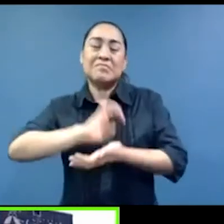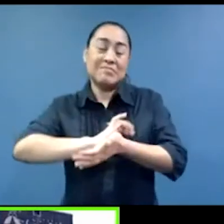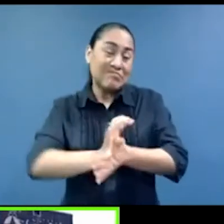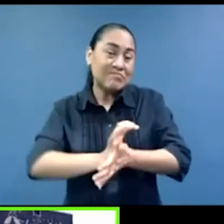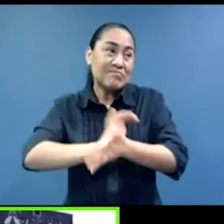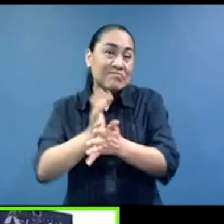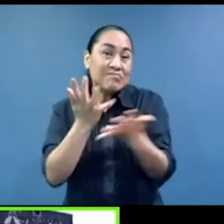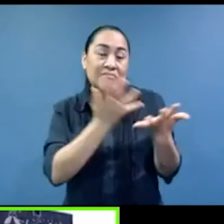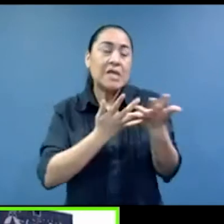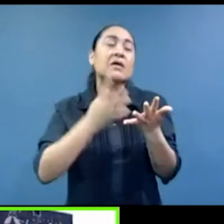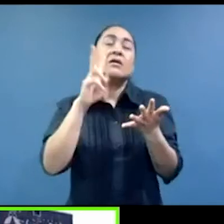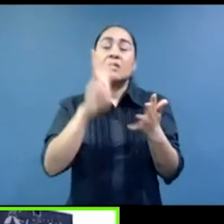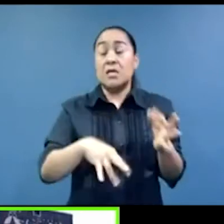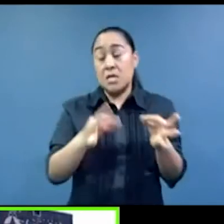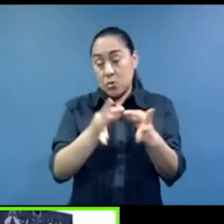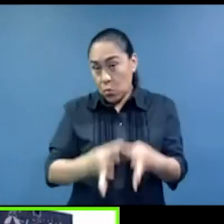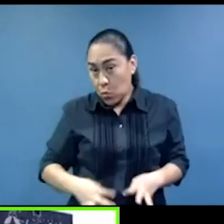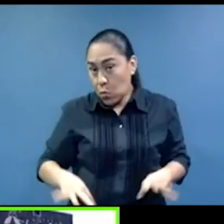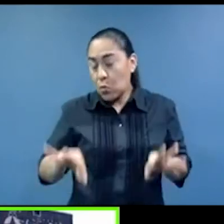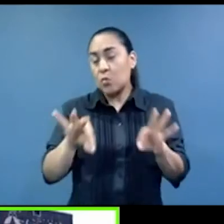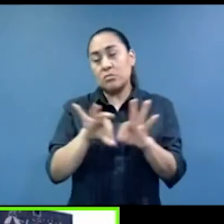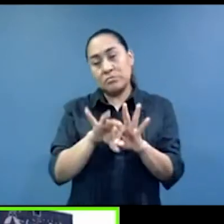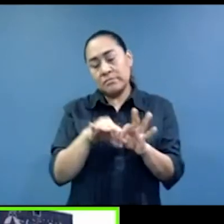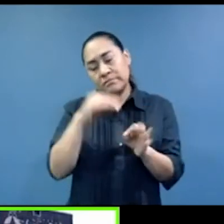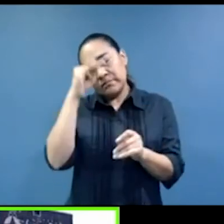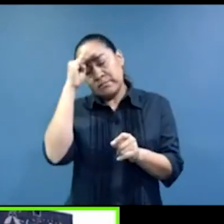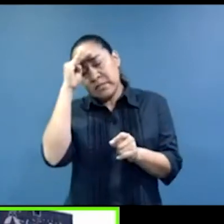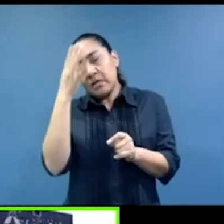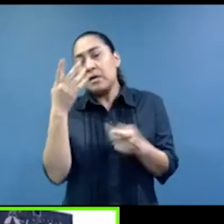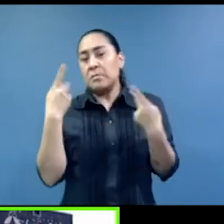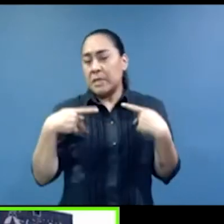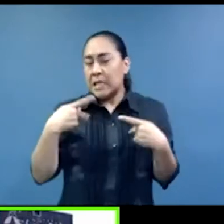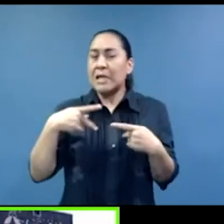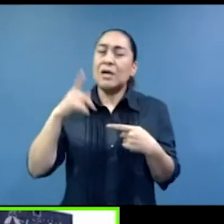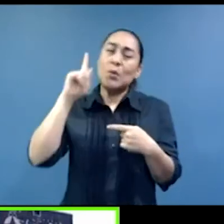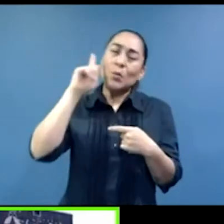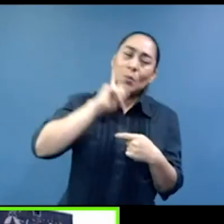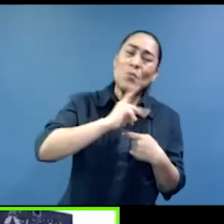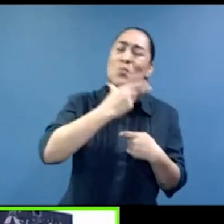es importante que no solamente biólogos, biólogas,